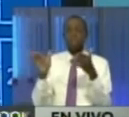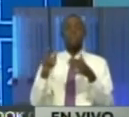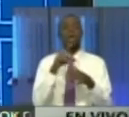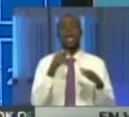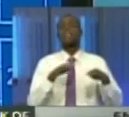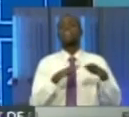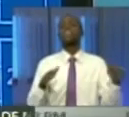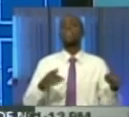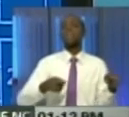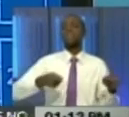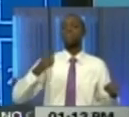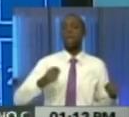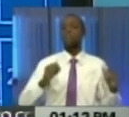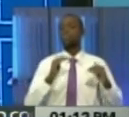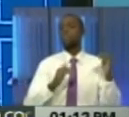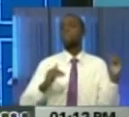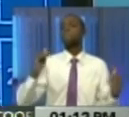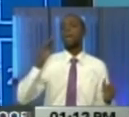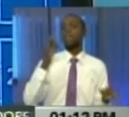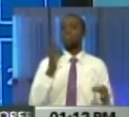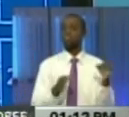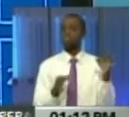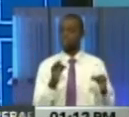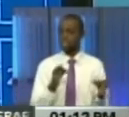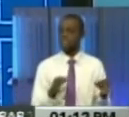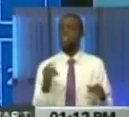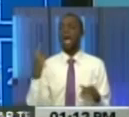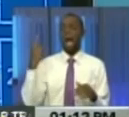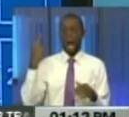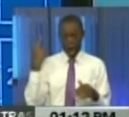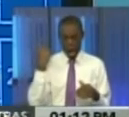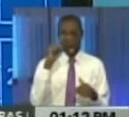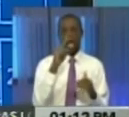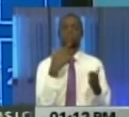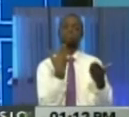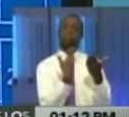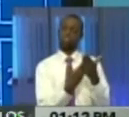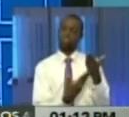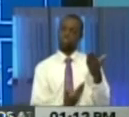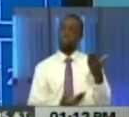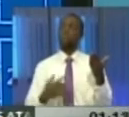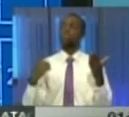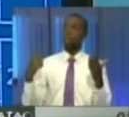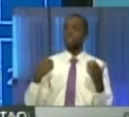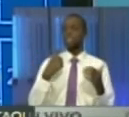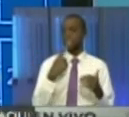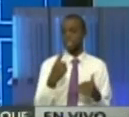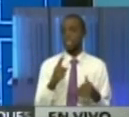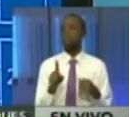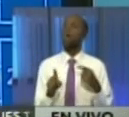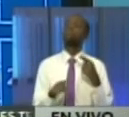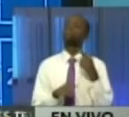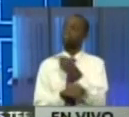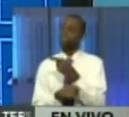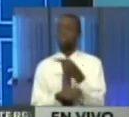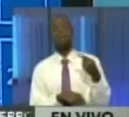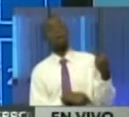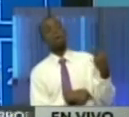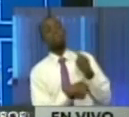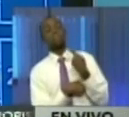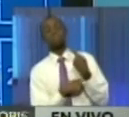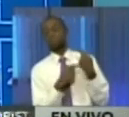Justicia tiene algunas sentencias donde para estos procesos específicos nos obligó y nos obliga